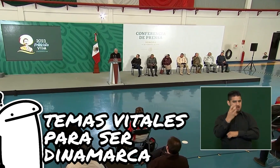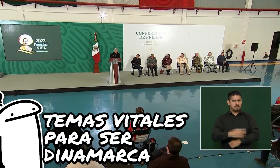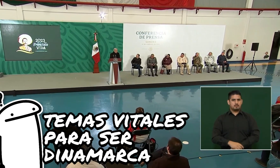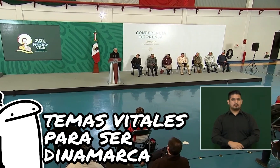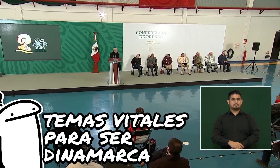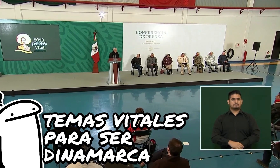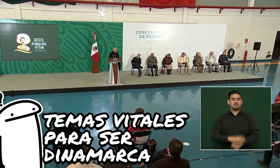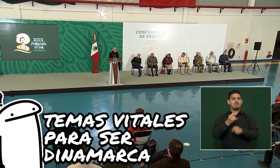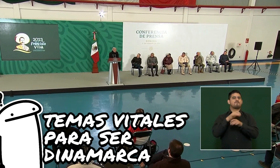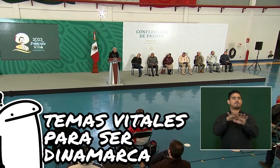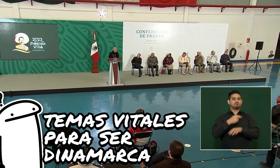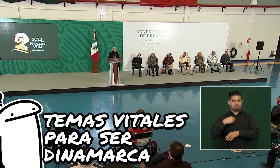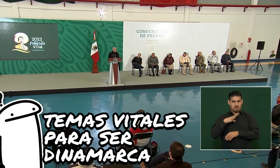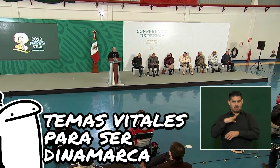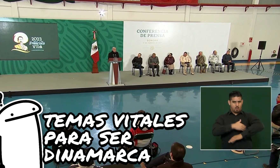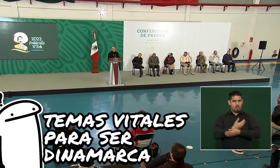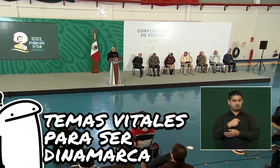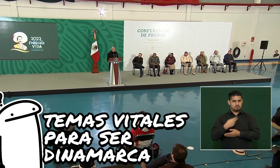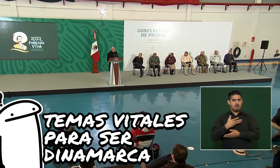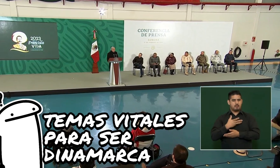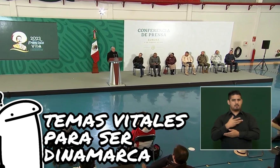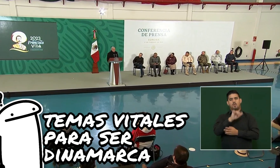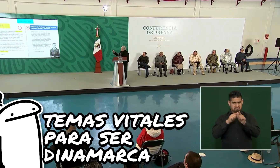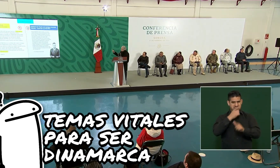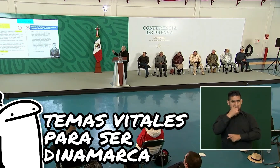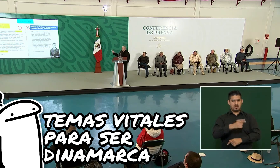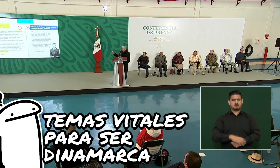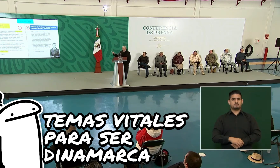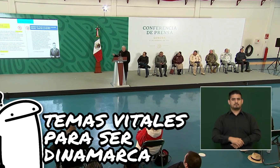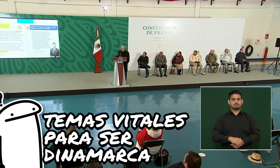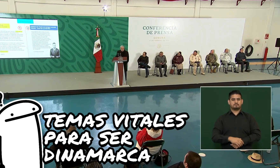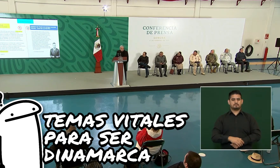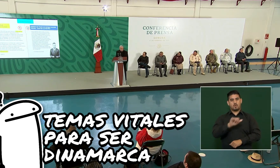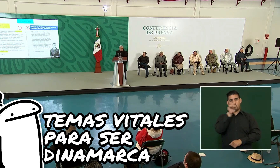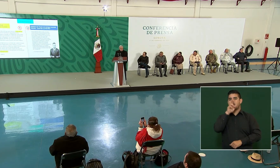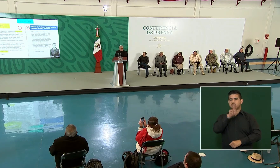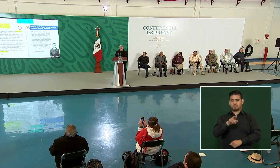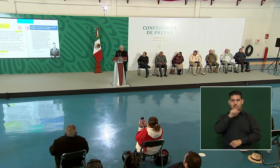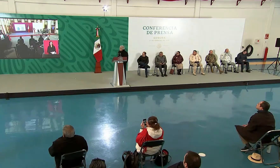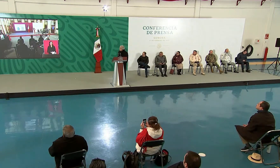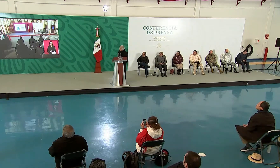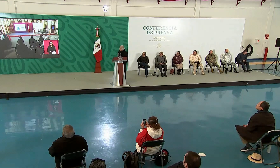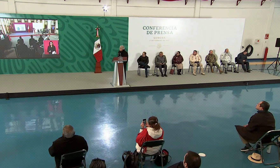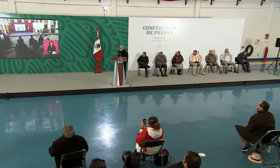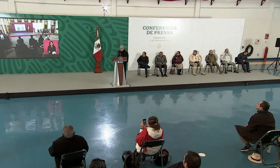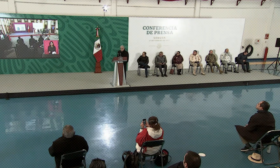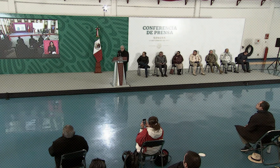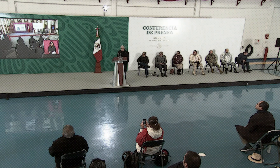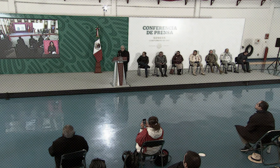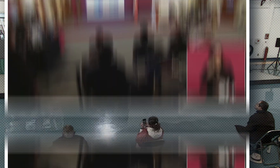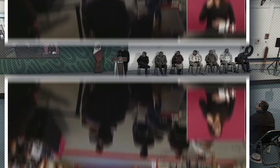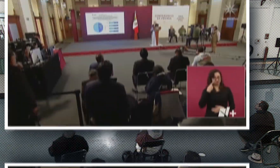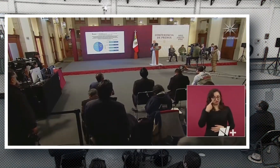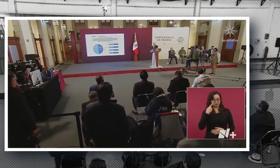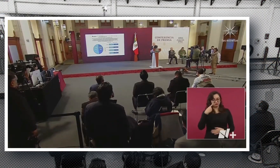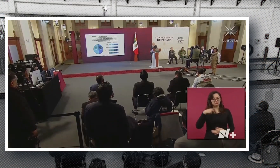cuál es la información que nosotros tenemos. El otro dato. Y eso es lo que contestaron en Televisa. El otro día veía yo que sacaron